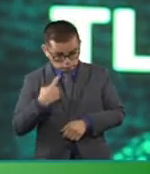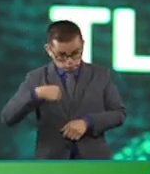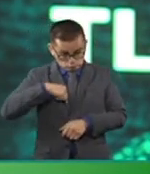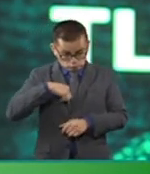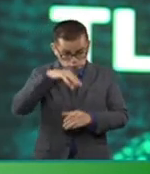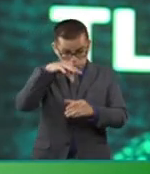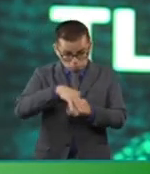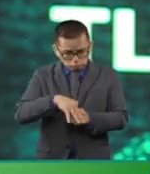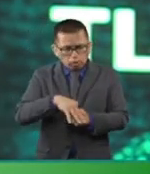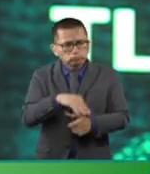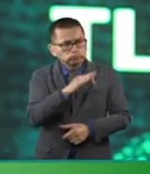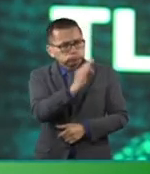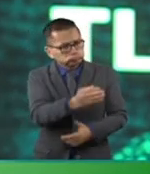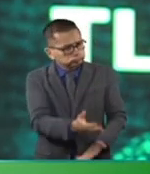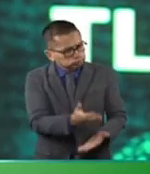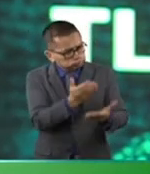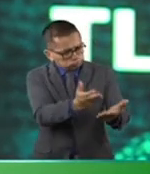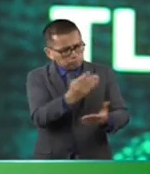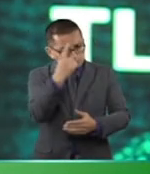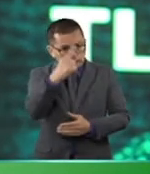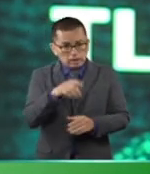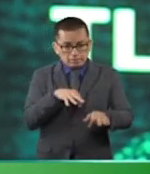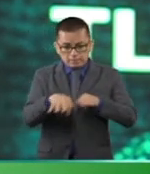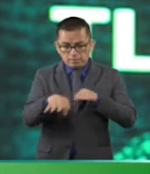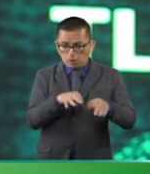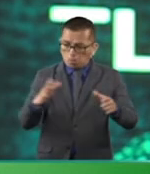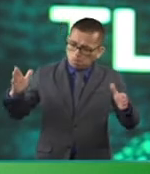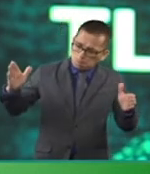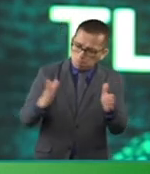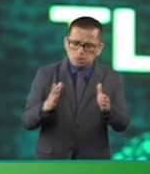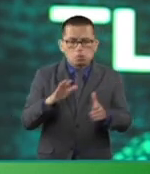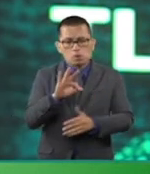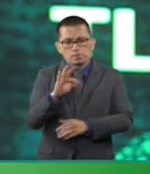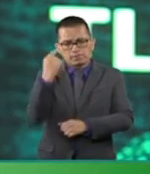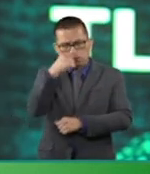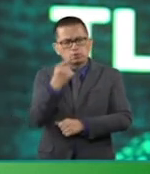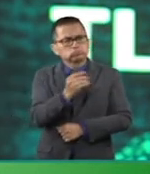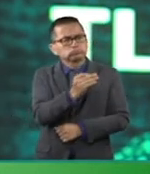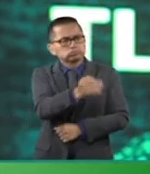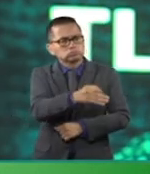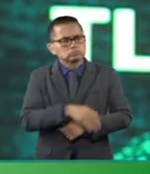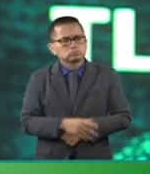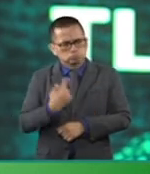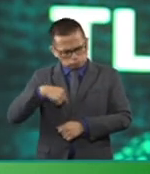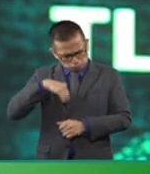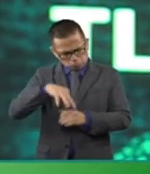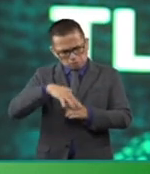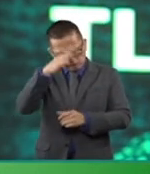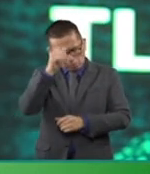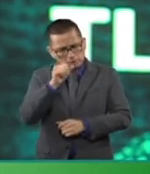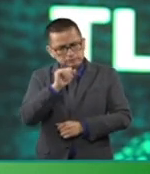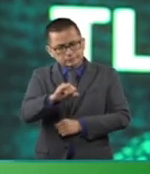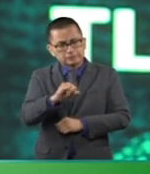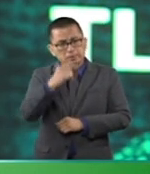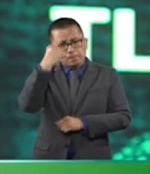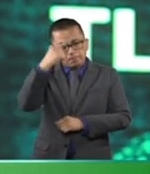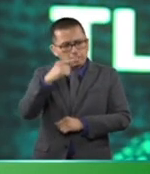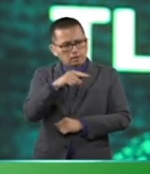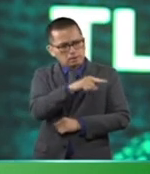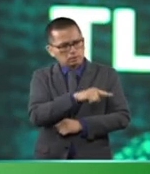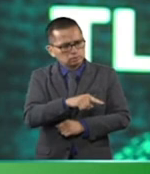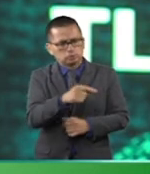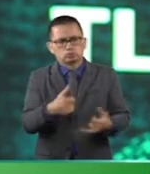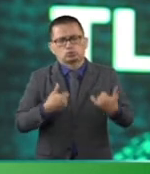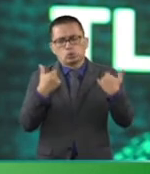reducir ya la jornada laboral aquí están nuestros votos para que las nuevas generaciones tengan una